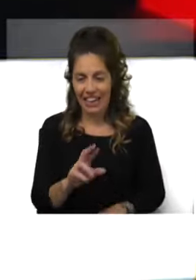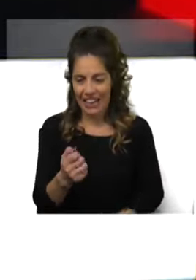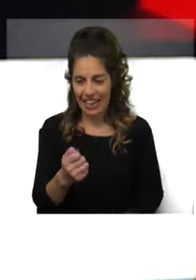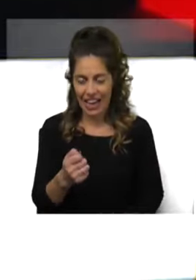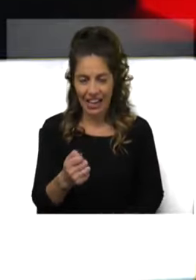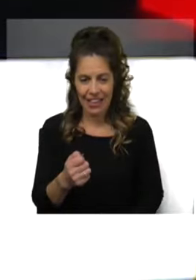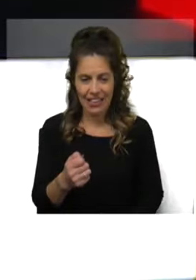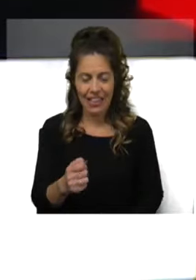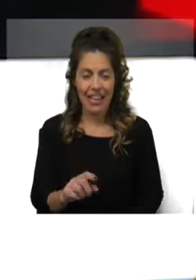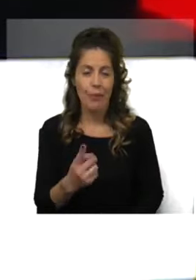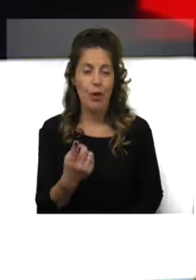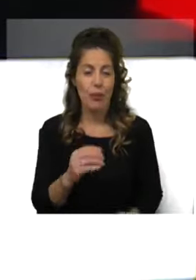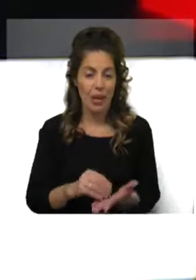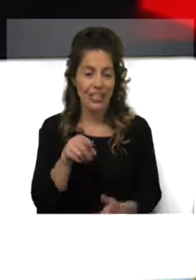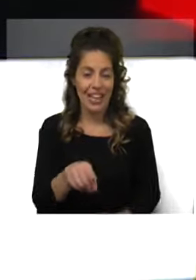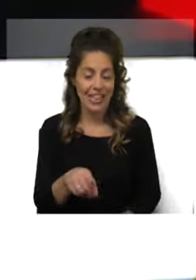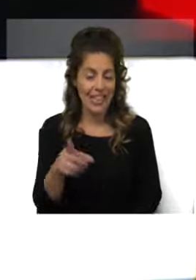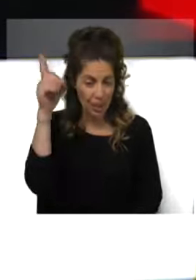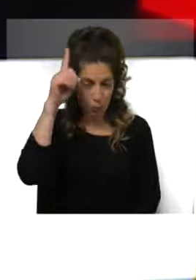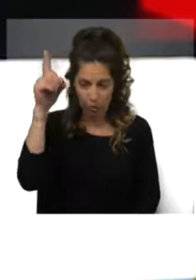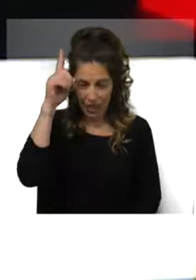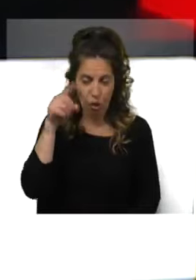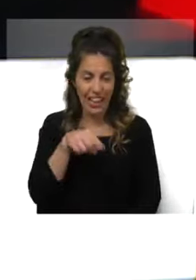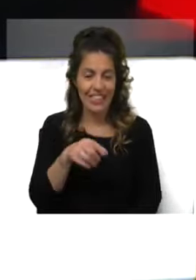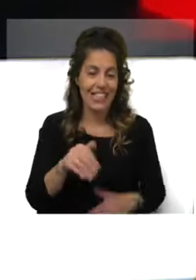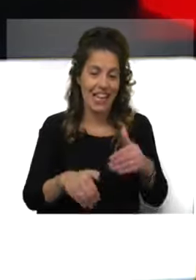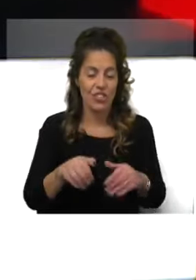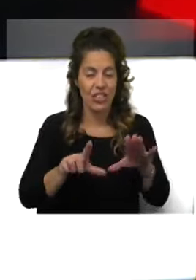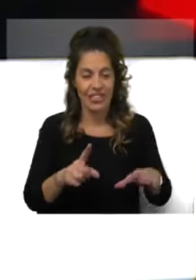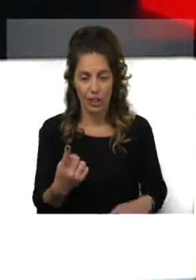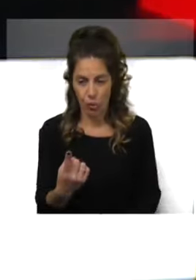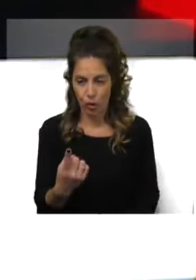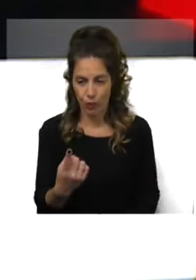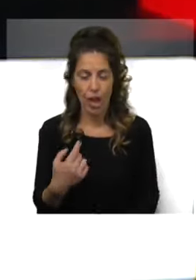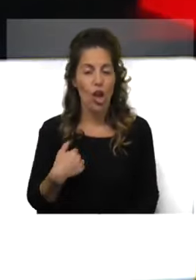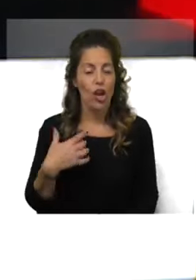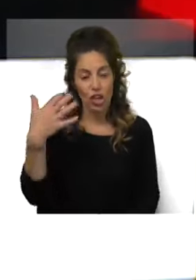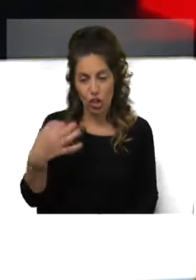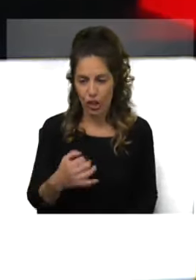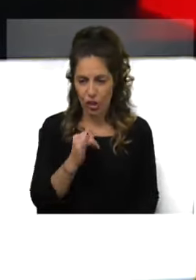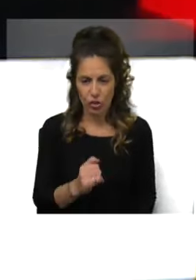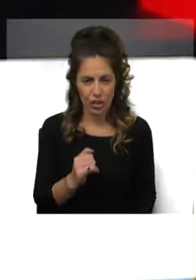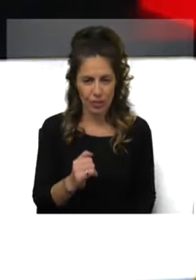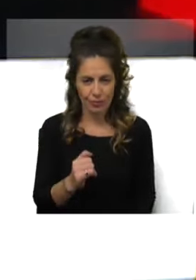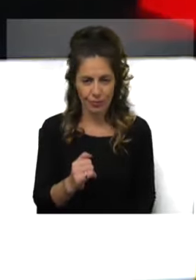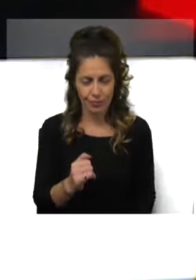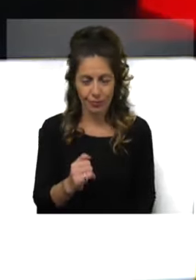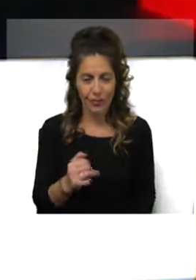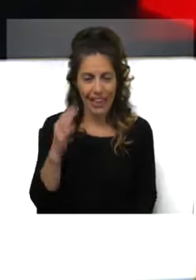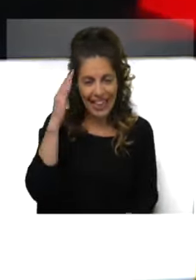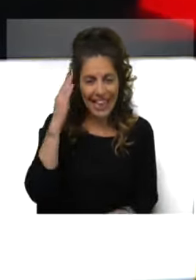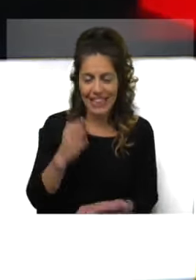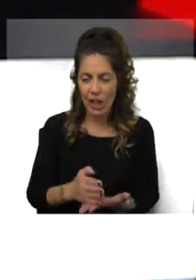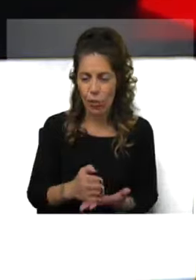esa elección este en el 71 eh yo lo que lo que sí creo Es que e La dictadura en